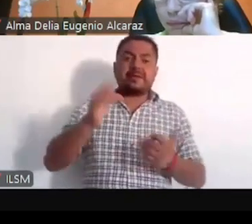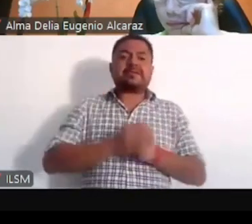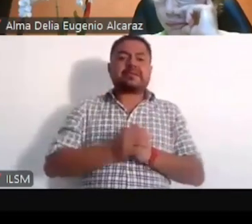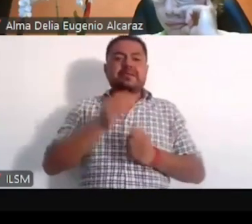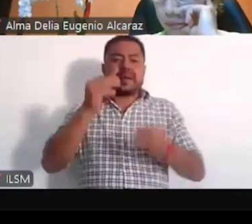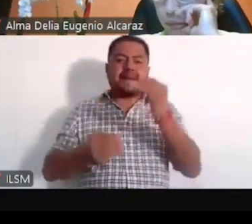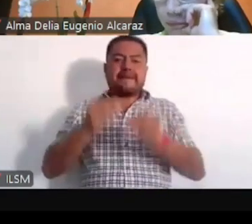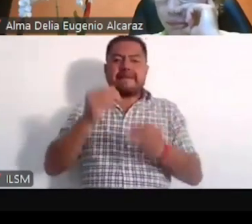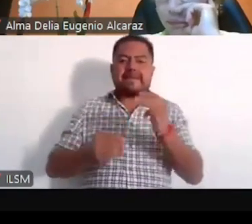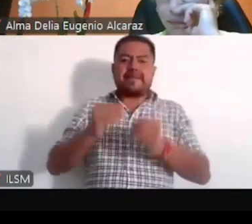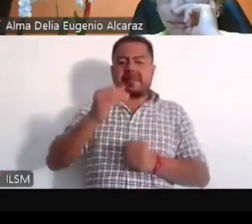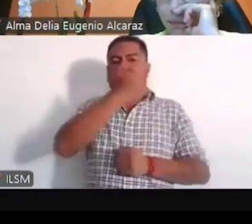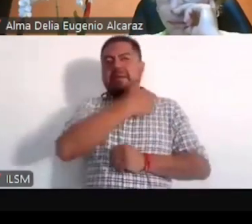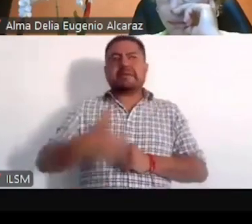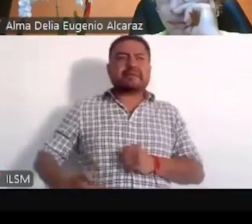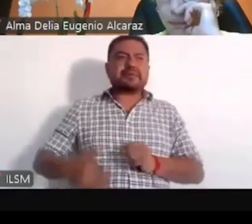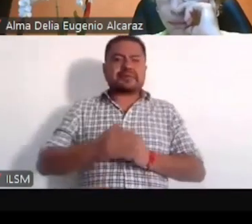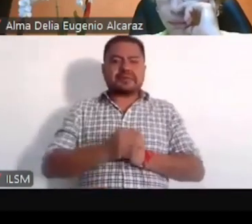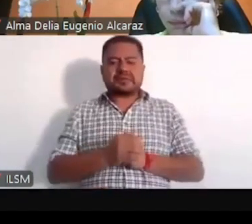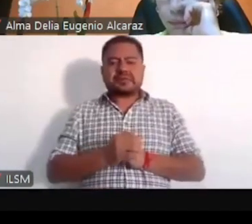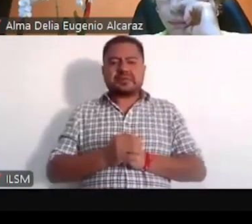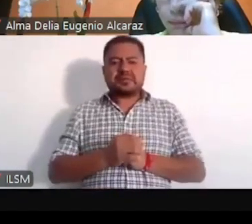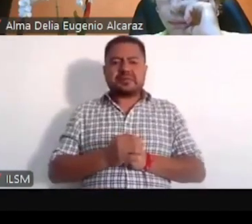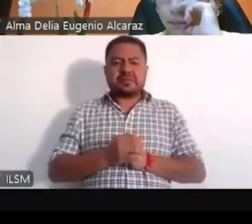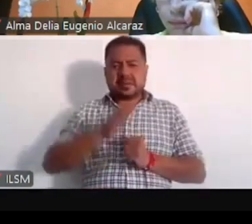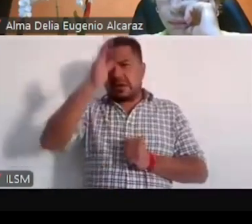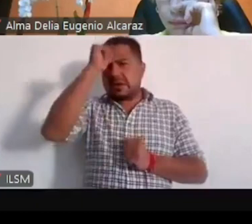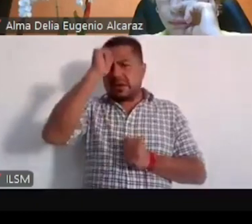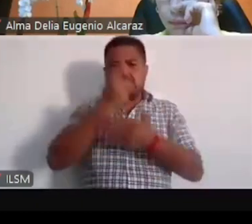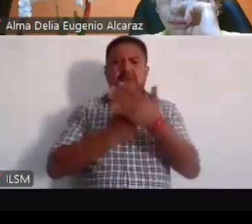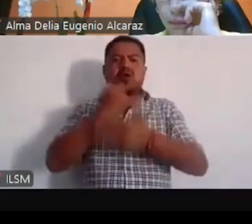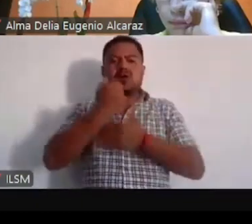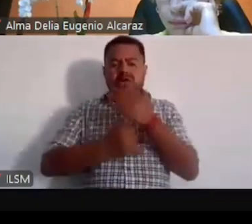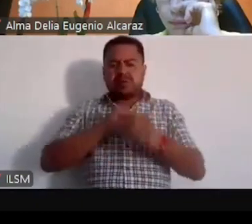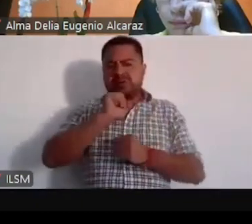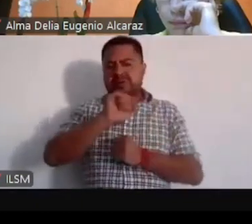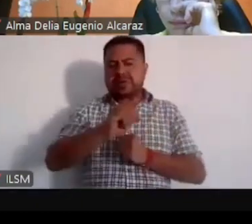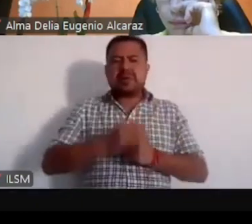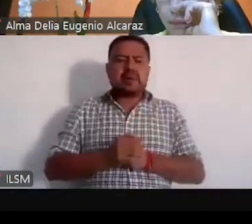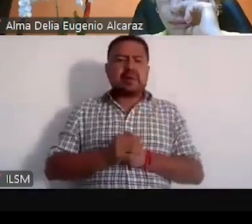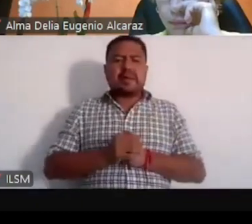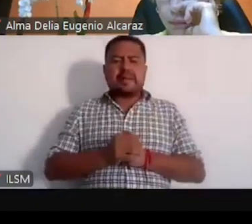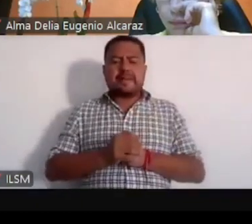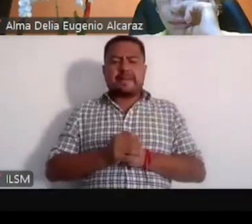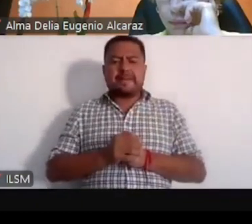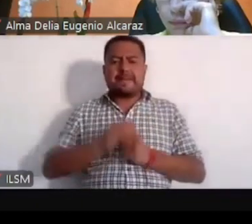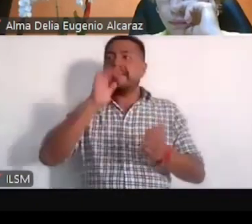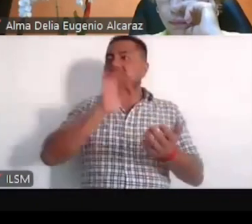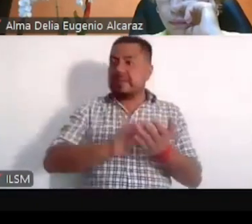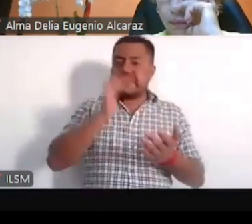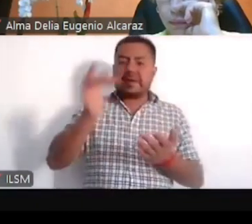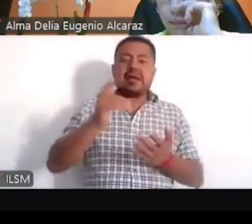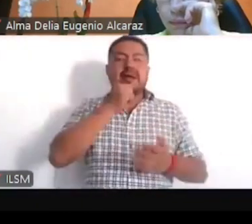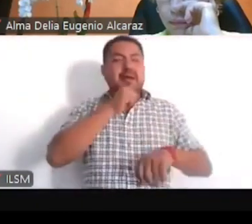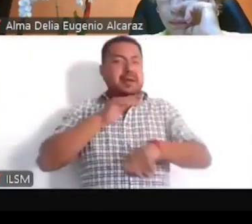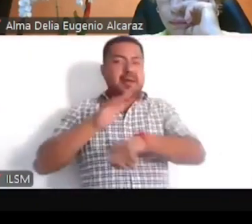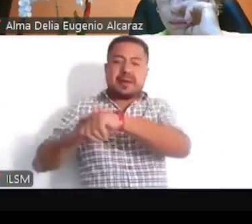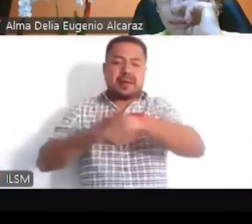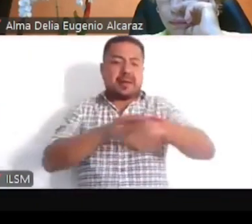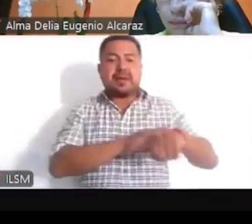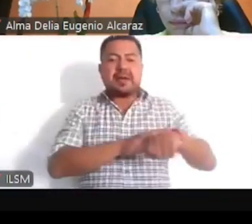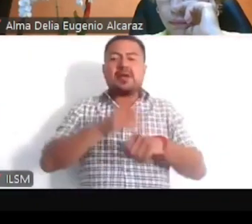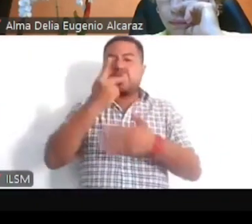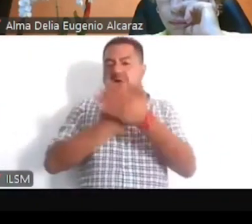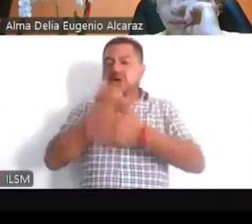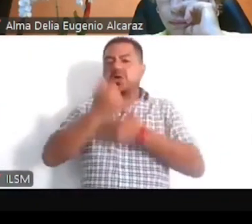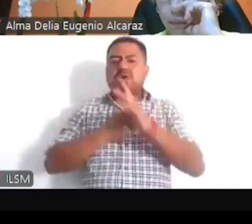magistrada evely Rodríguez chinol a favor del proyecto Gracias magistrada magistrada presidenta magistrada magistrado el